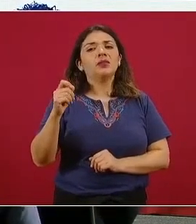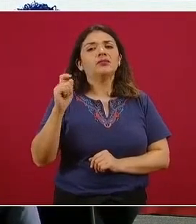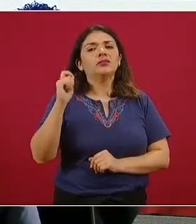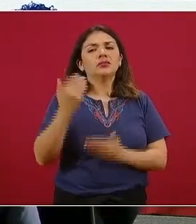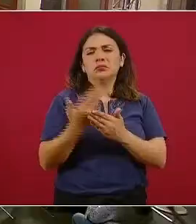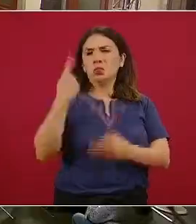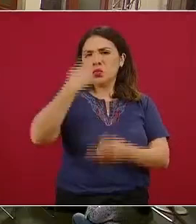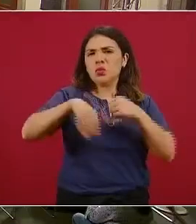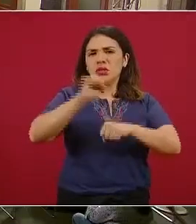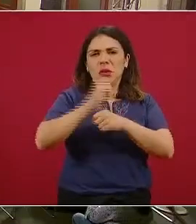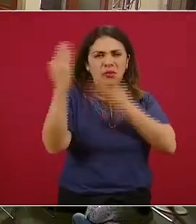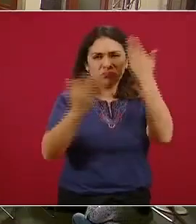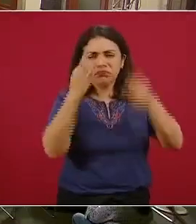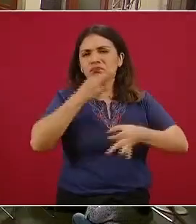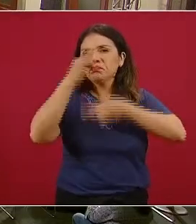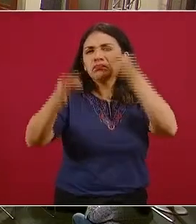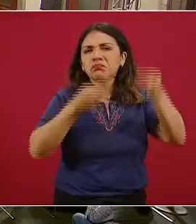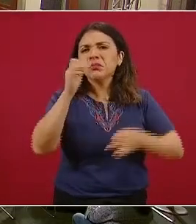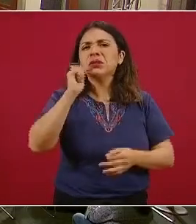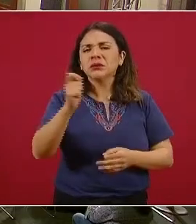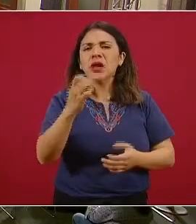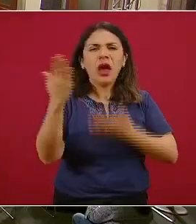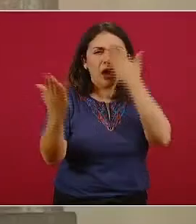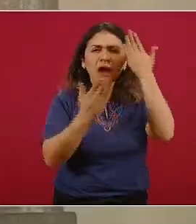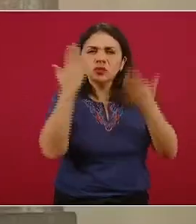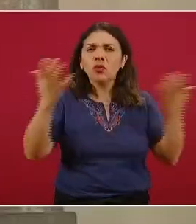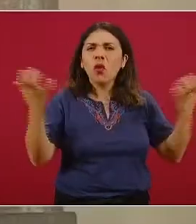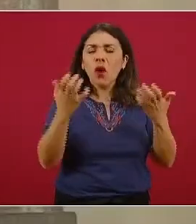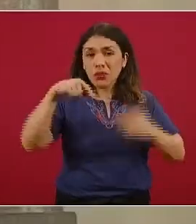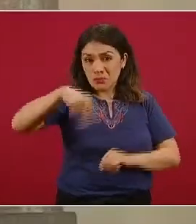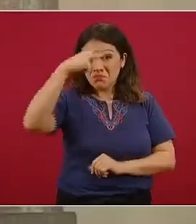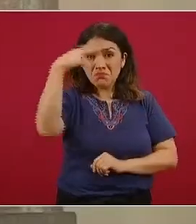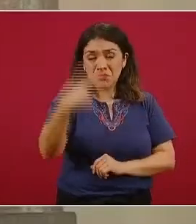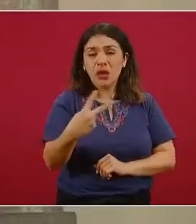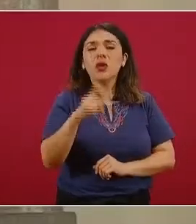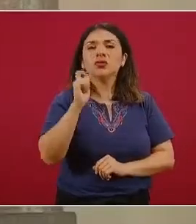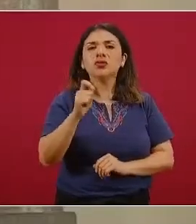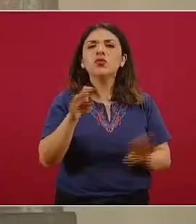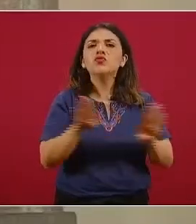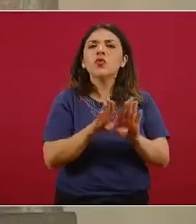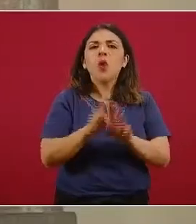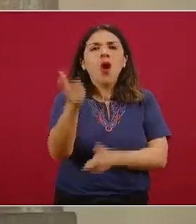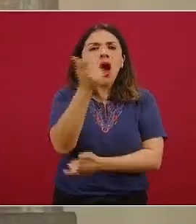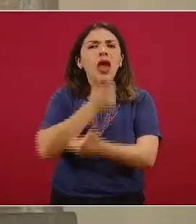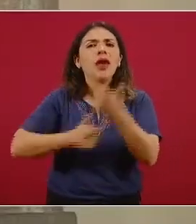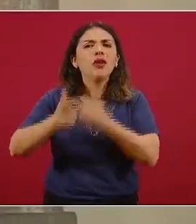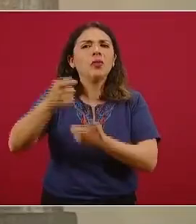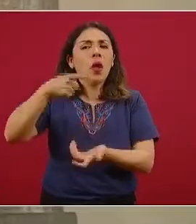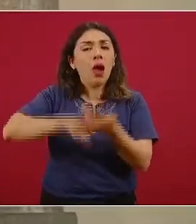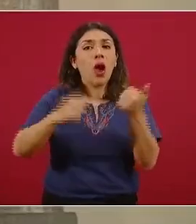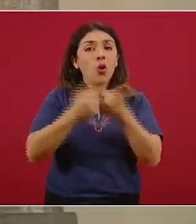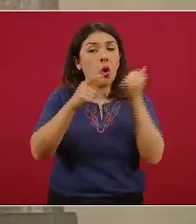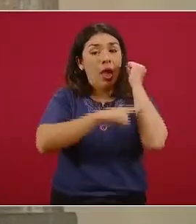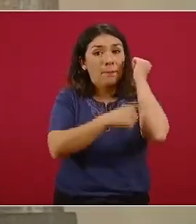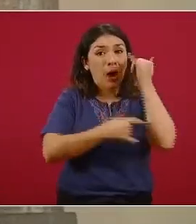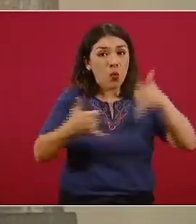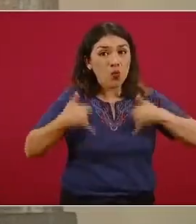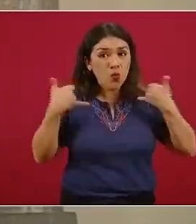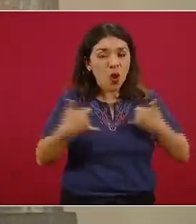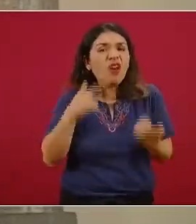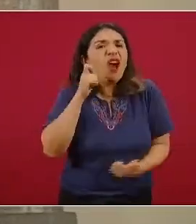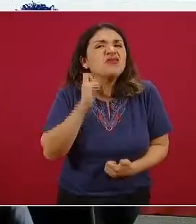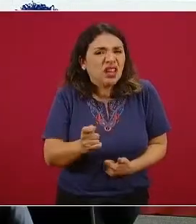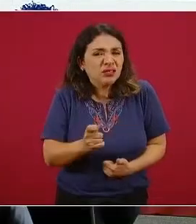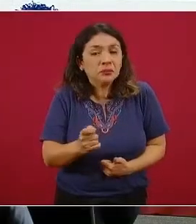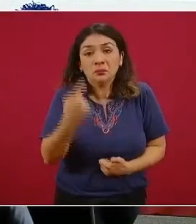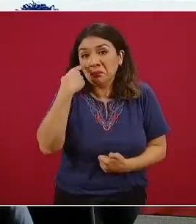hace unas semanas fue publicado, con un estudio que se hizo en México sobre el impacto económico que tiene el embarazo adolescente,